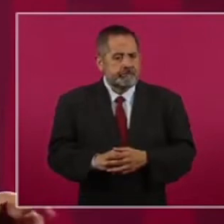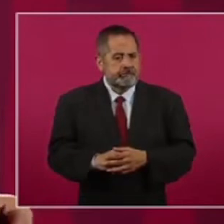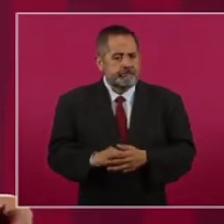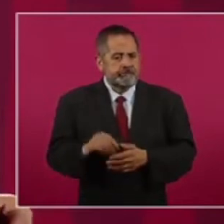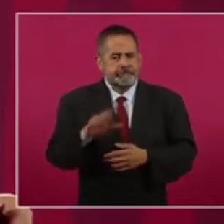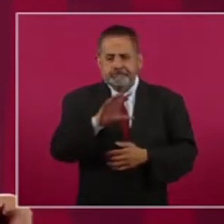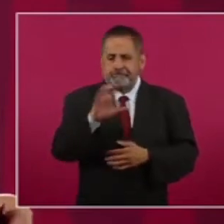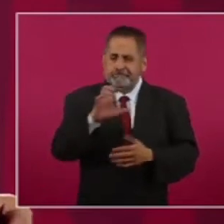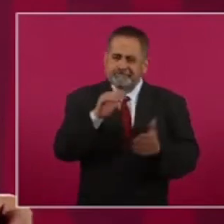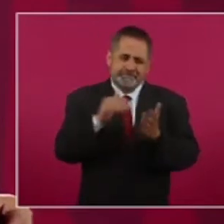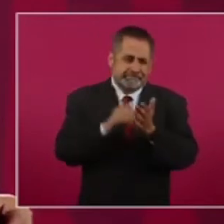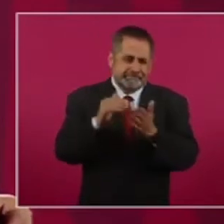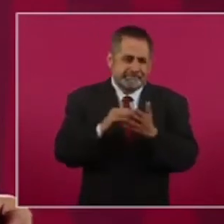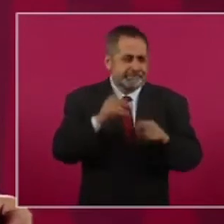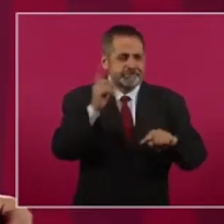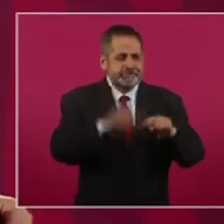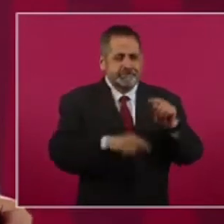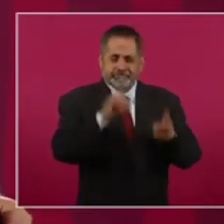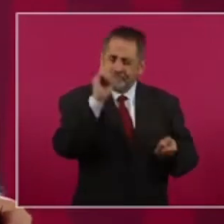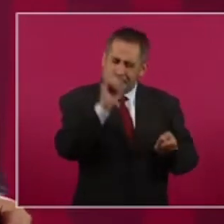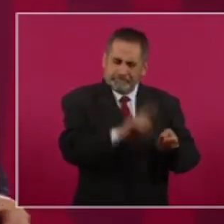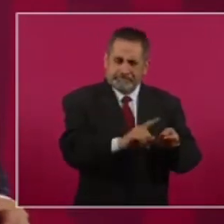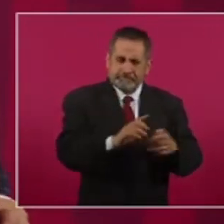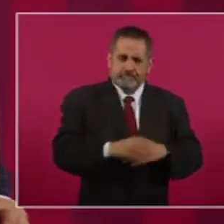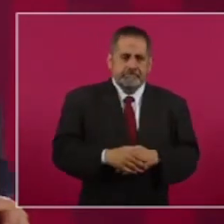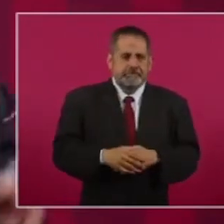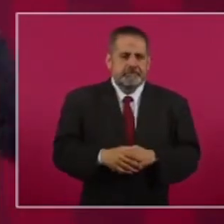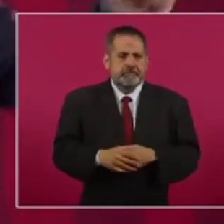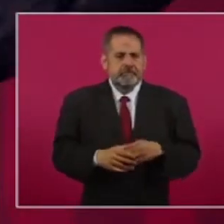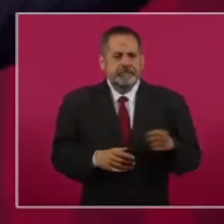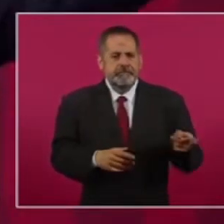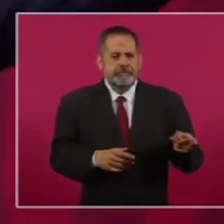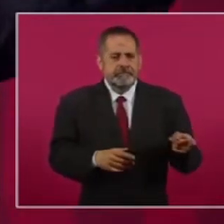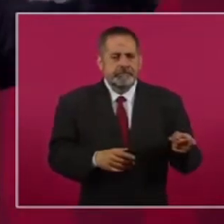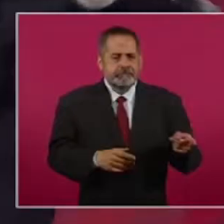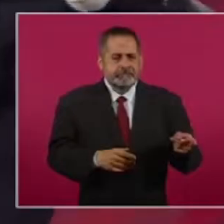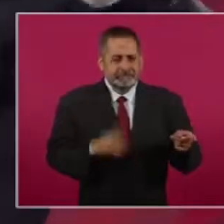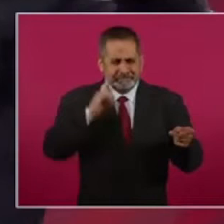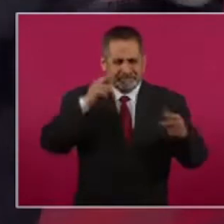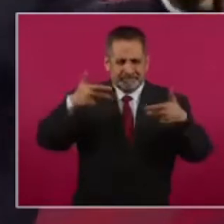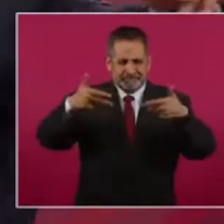me refiero al si sale rojo, sale verde, ¿no?